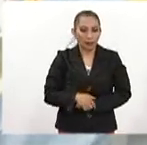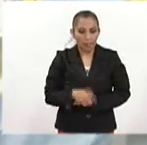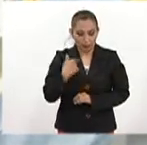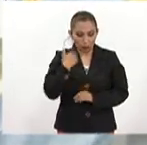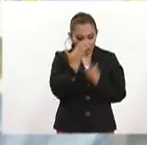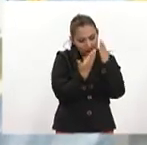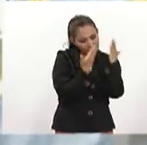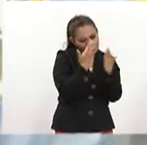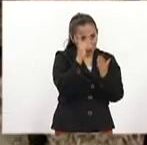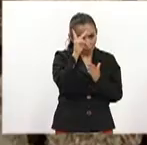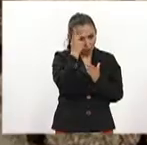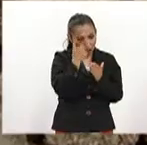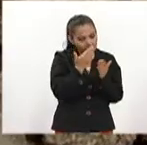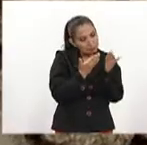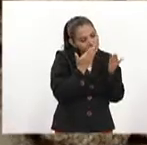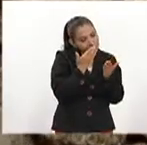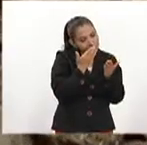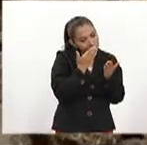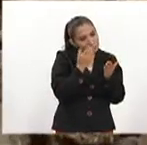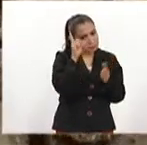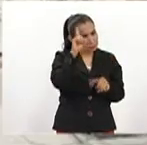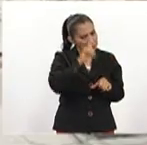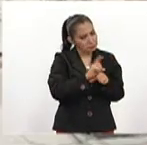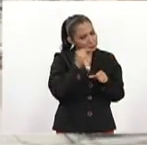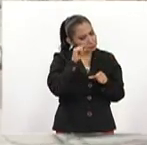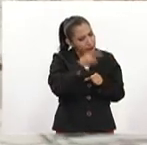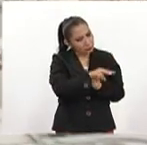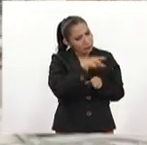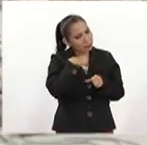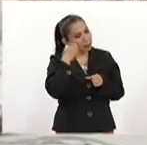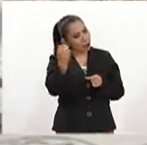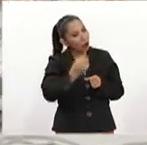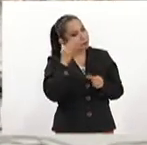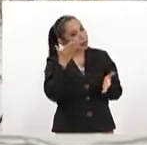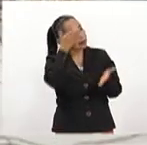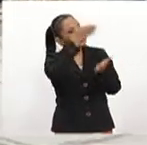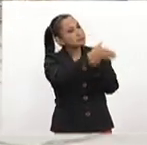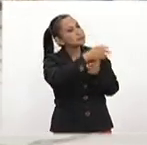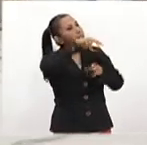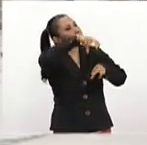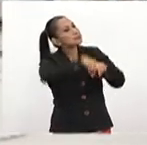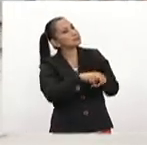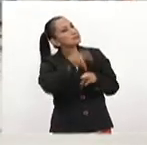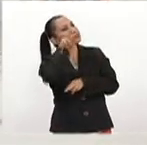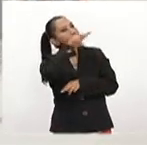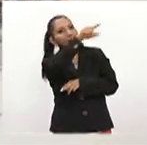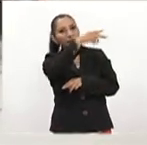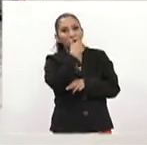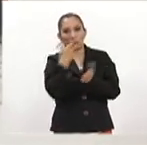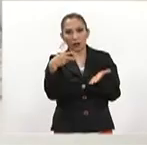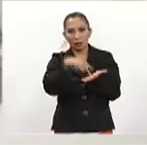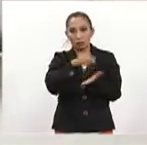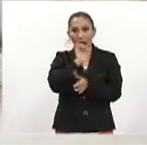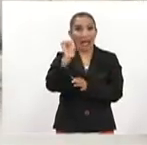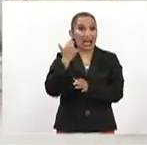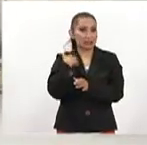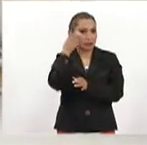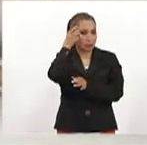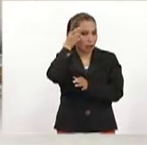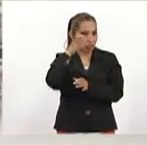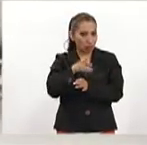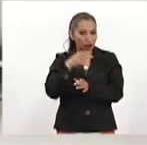estudiando en el Politécnico, en una ocasión atendí una conferencia que dio un hoy en día ya exdirector